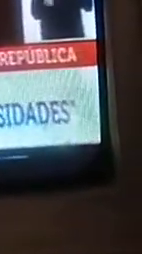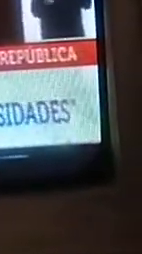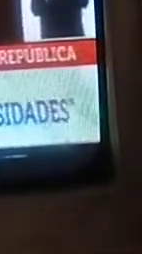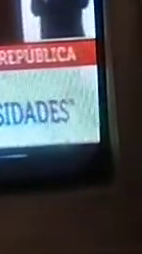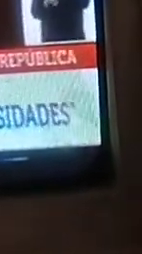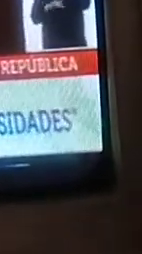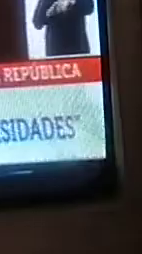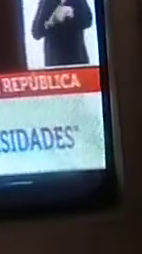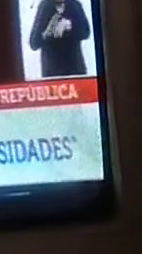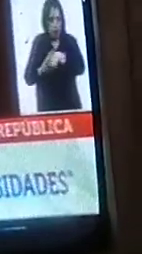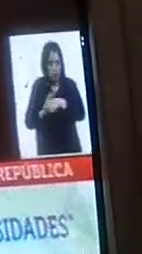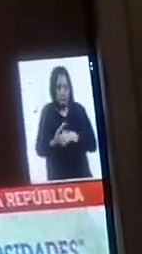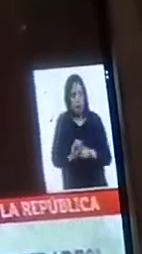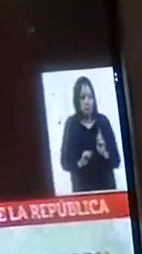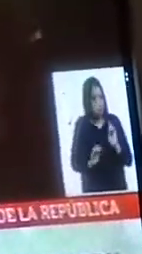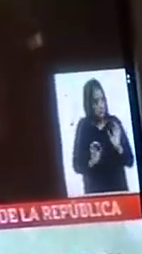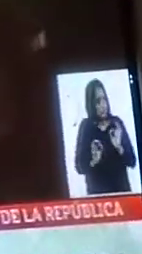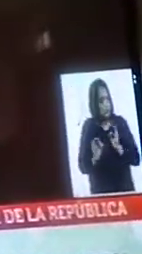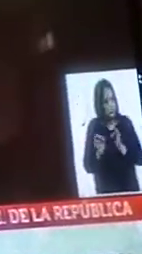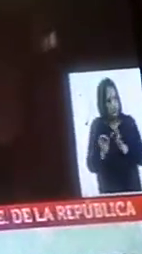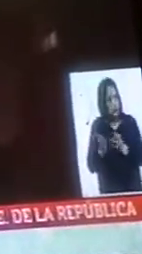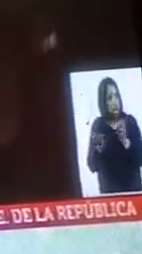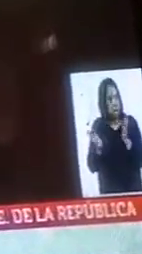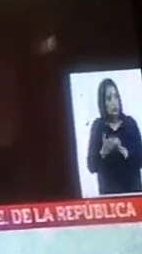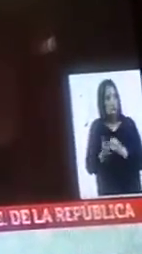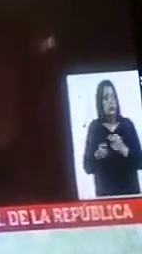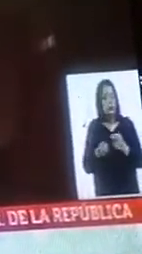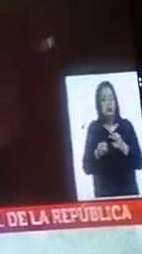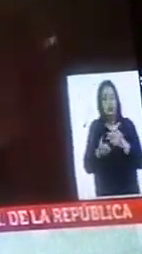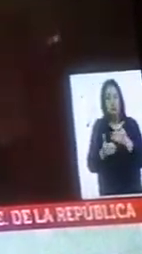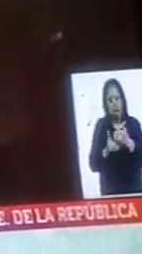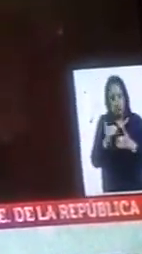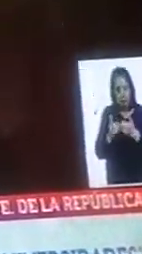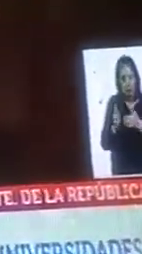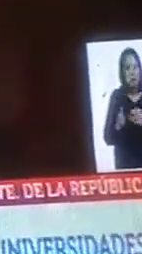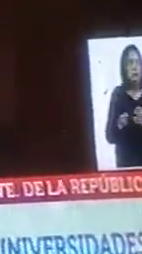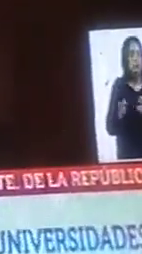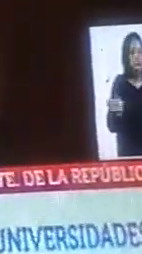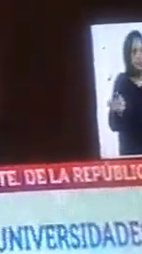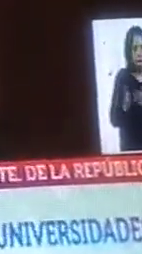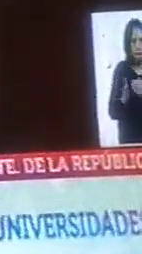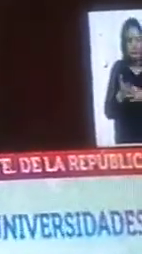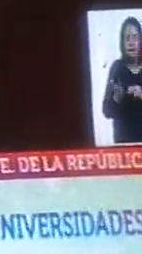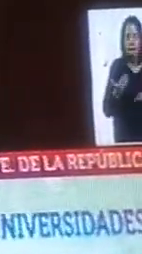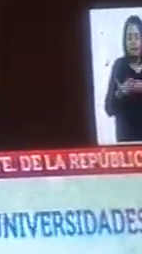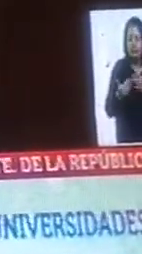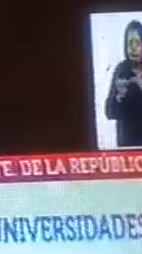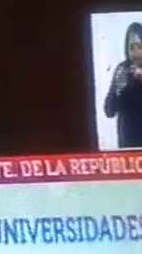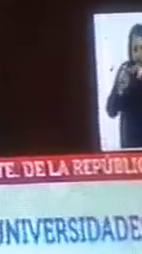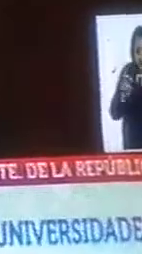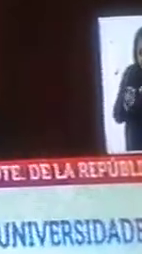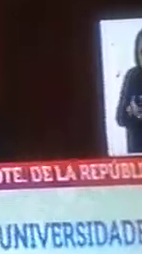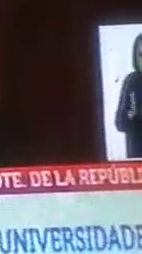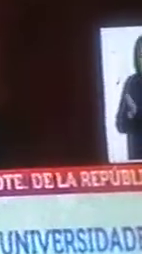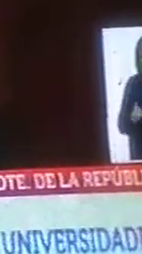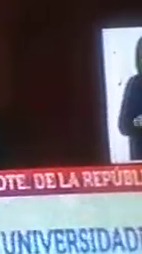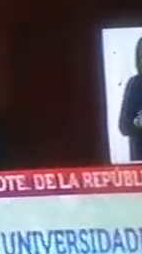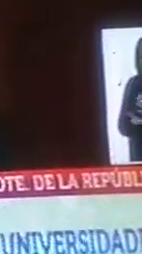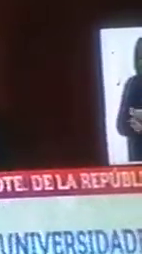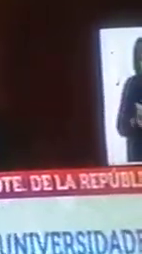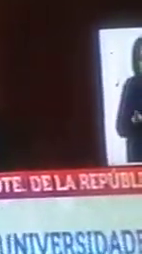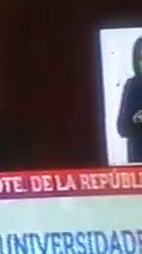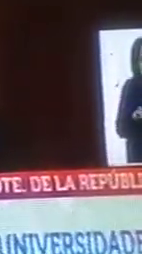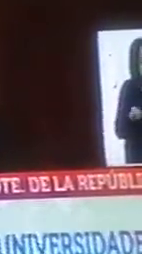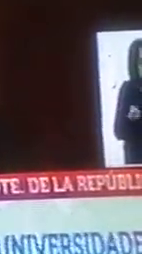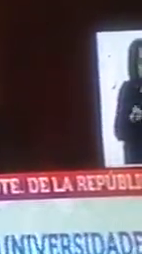corrupción sincerando díaz color en los cerramientos que faciliten la exploración la explotación el control